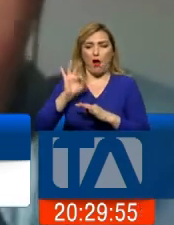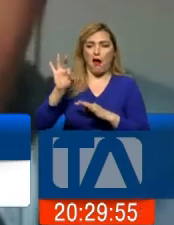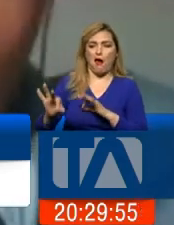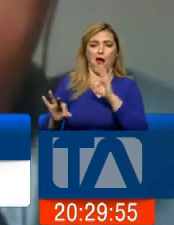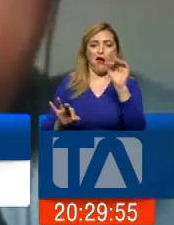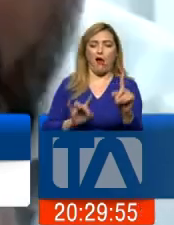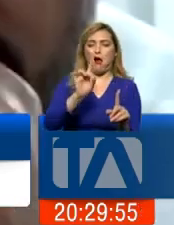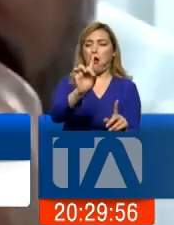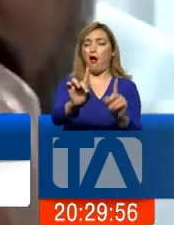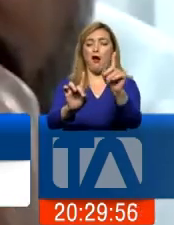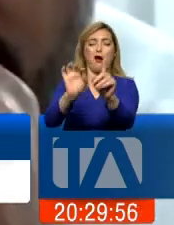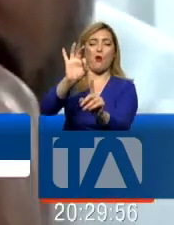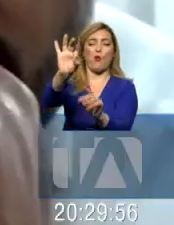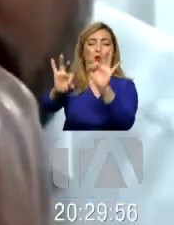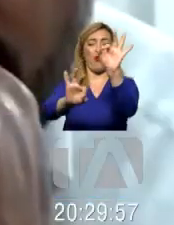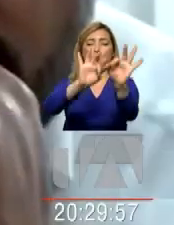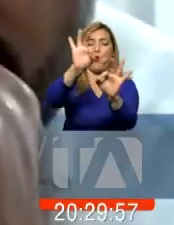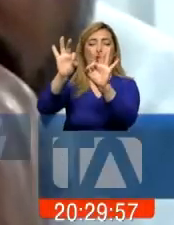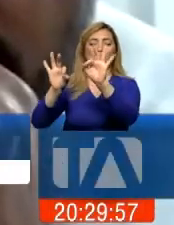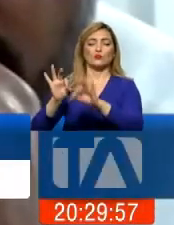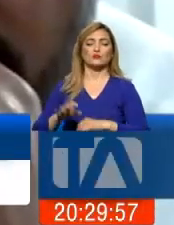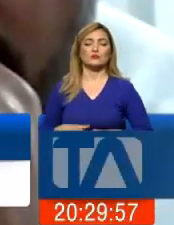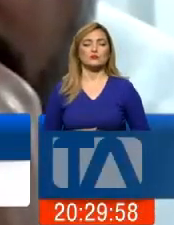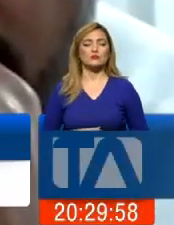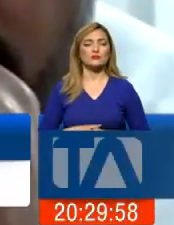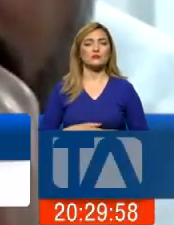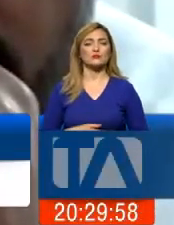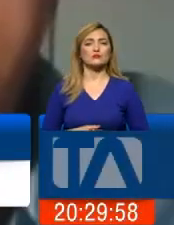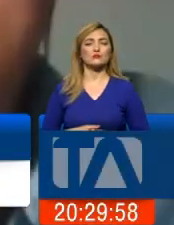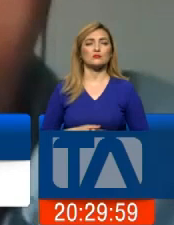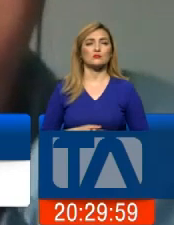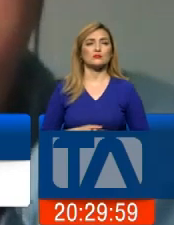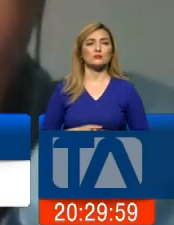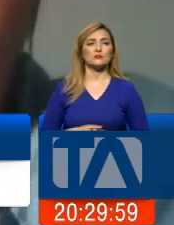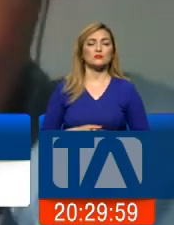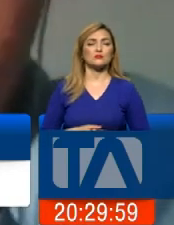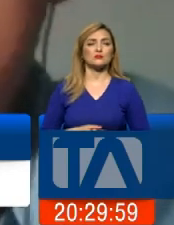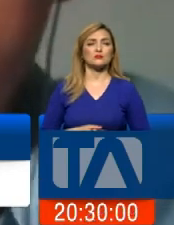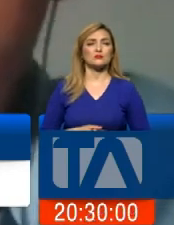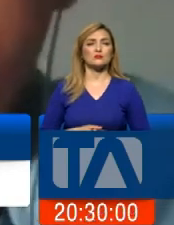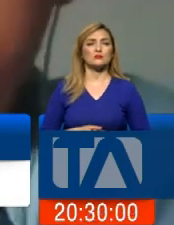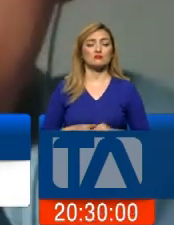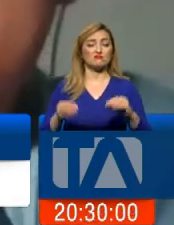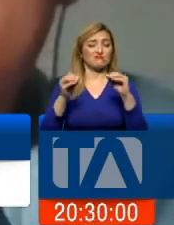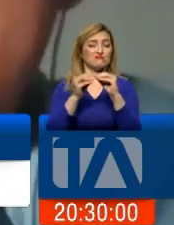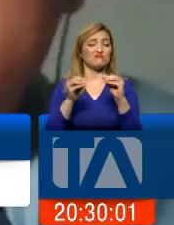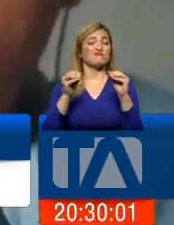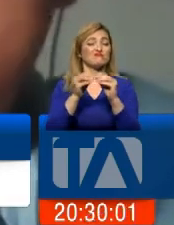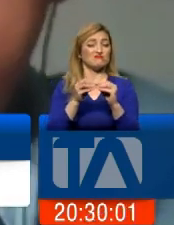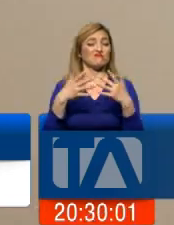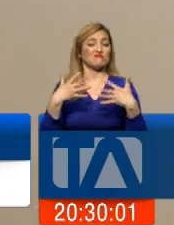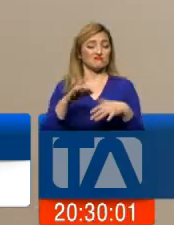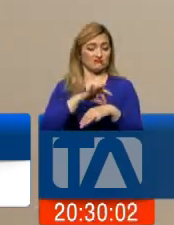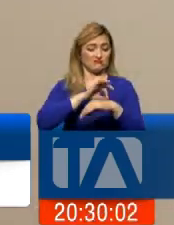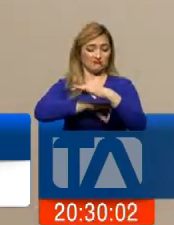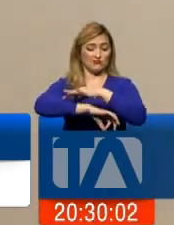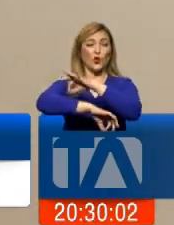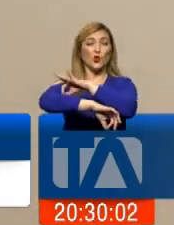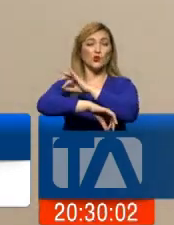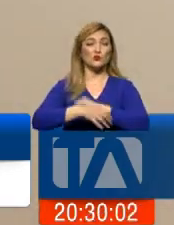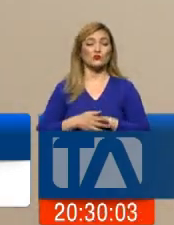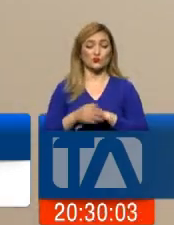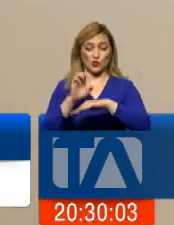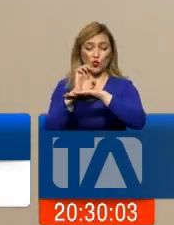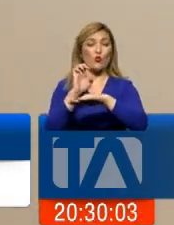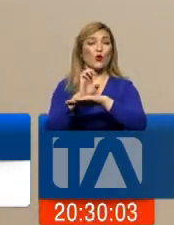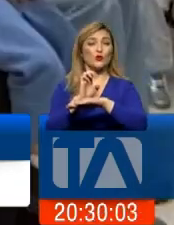a emitir recientemente porque se ha visto un aumento considerable de casos de sarampión. Sin embargo, en el